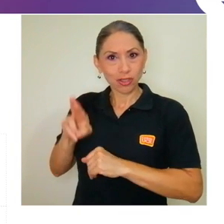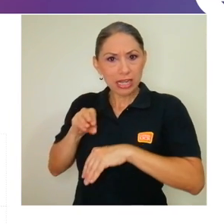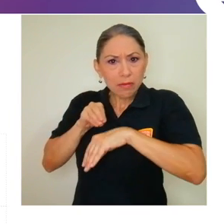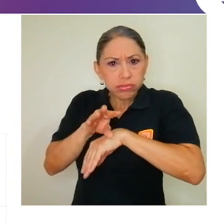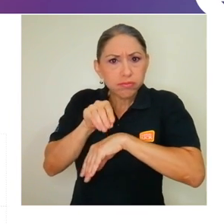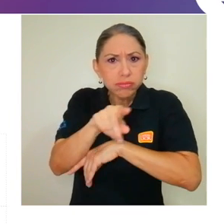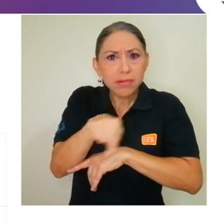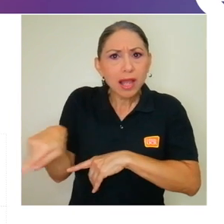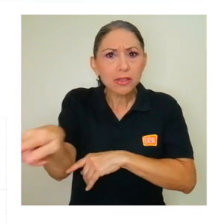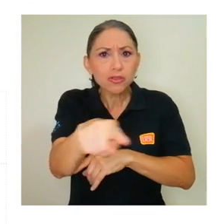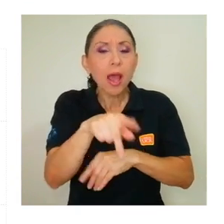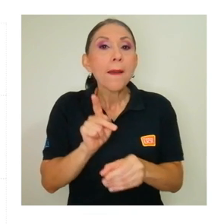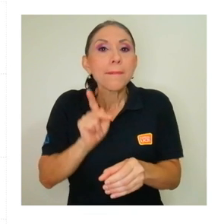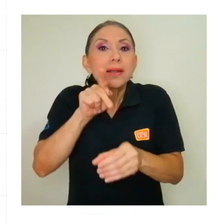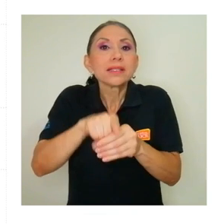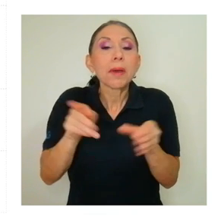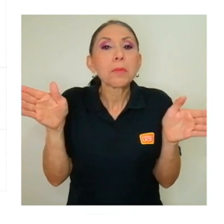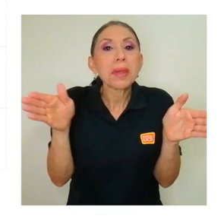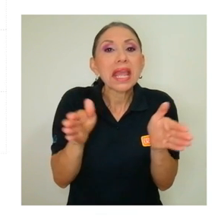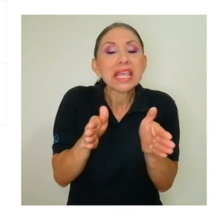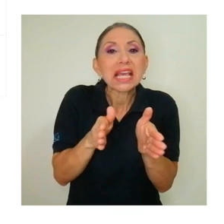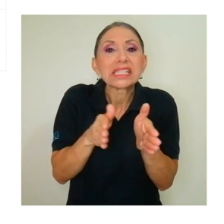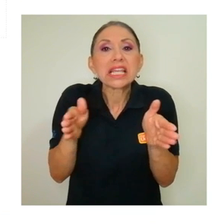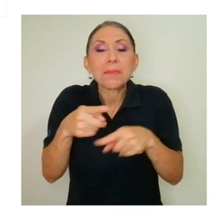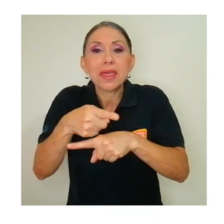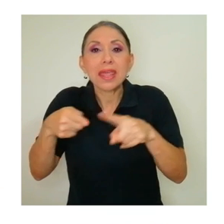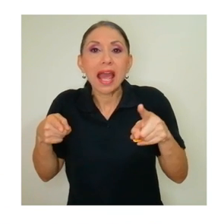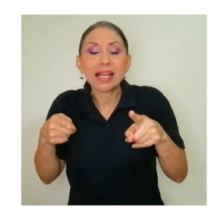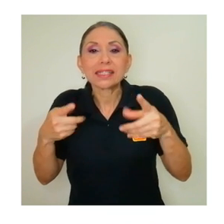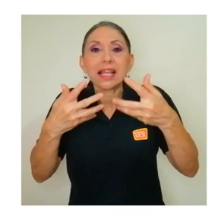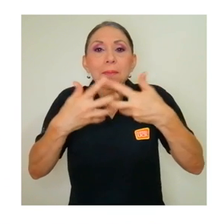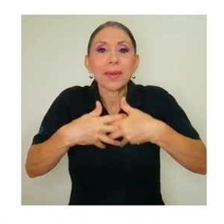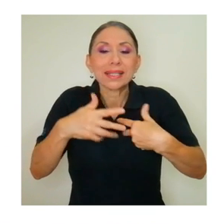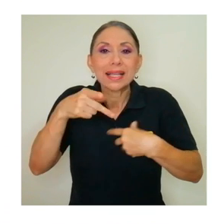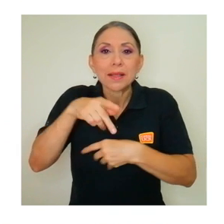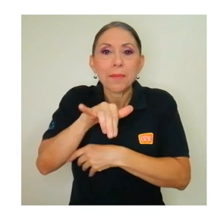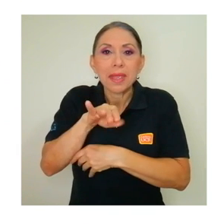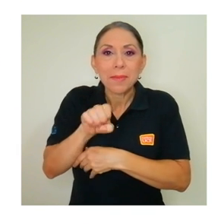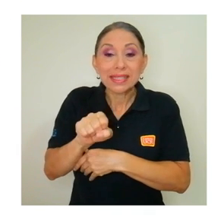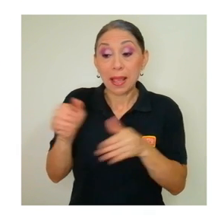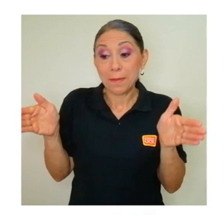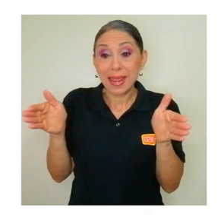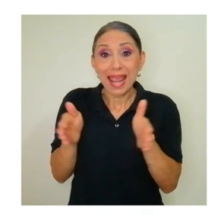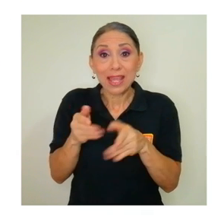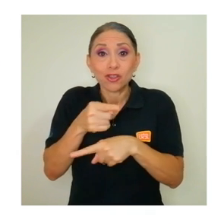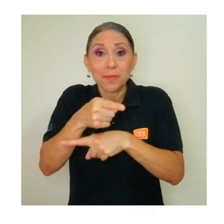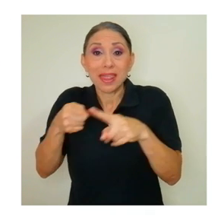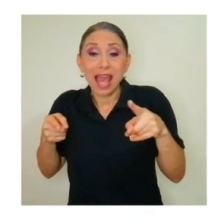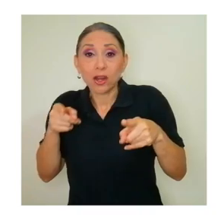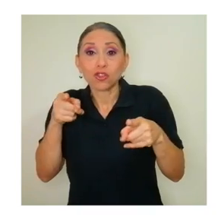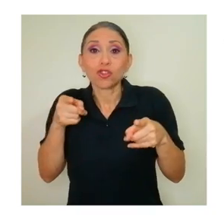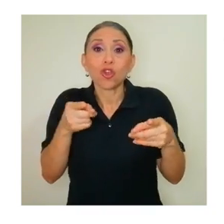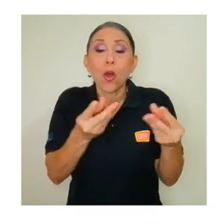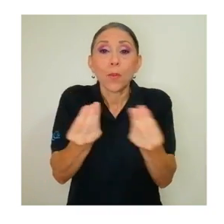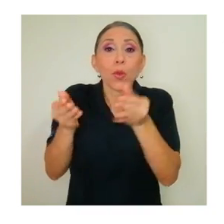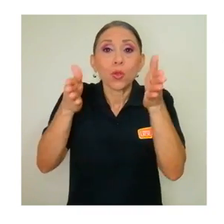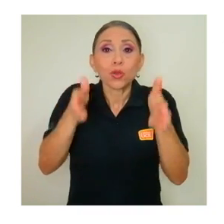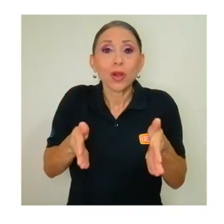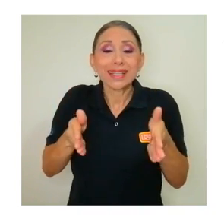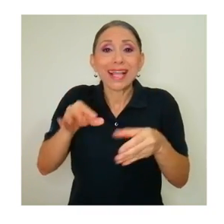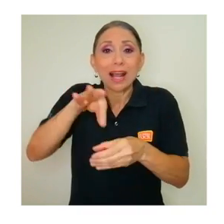UCR, participaron pequeñas y medianas empresas PYMES, pequeños y medianos productores